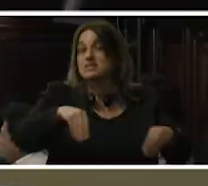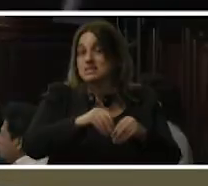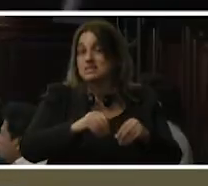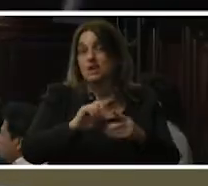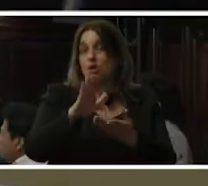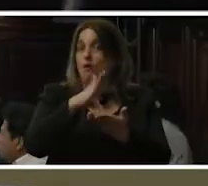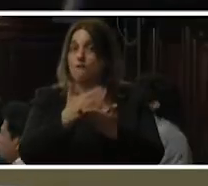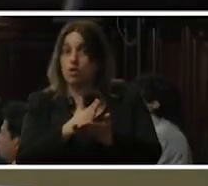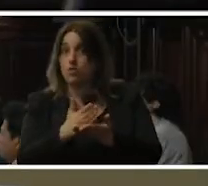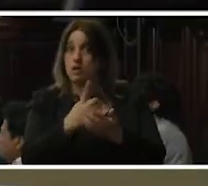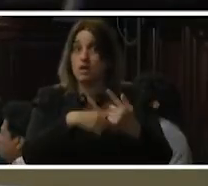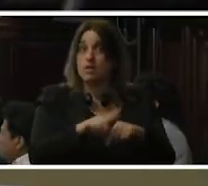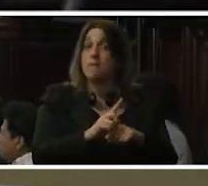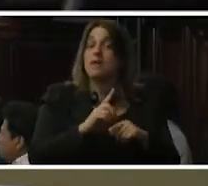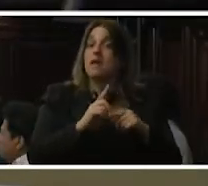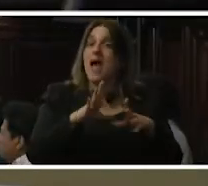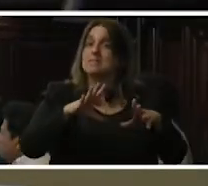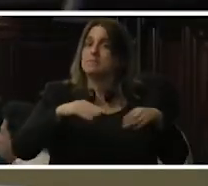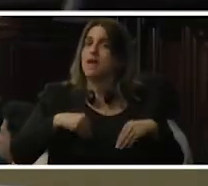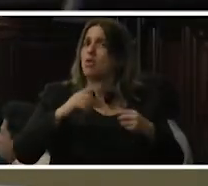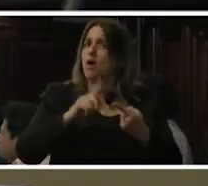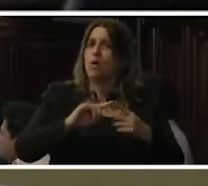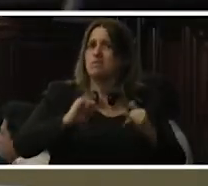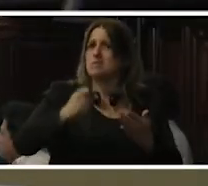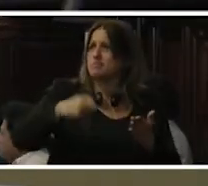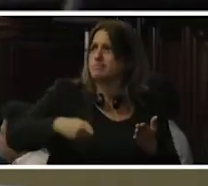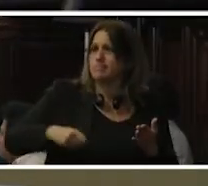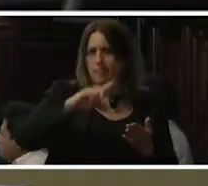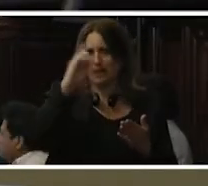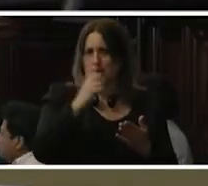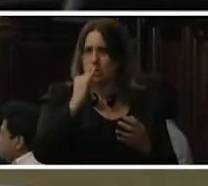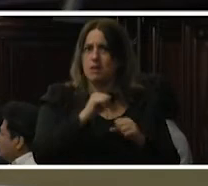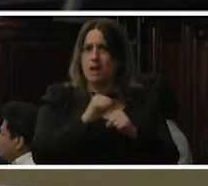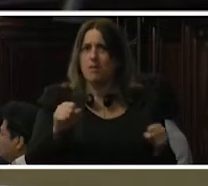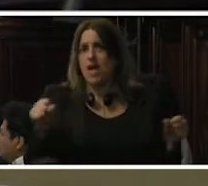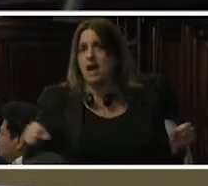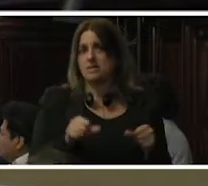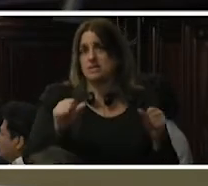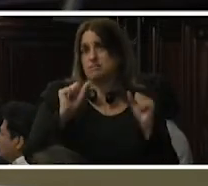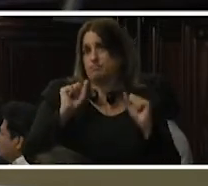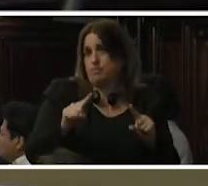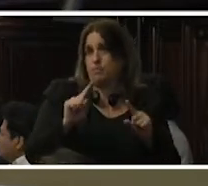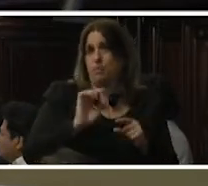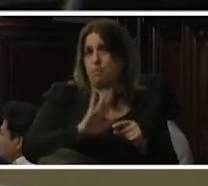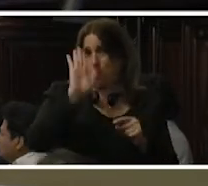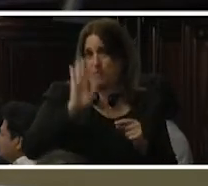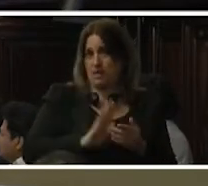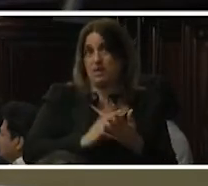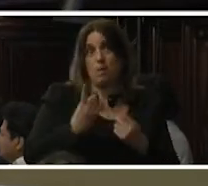transfronterizos, adoptando los acuerdos internacionales que sean necesarios para adoptar las medidas transfronterizas cuando